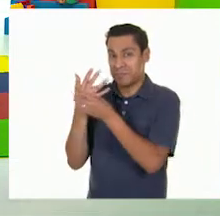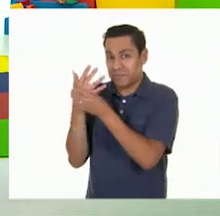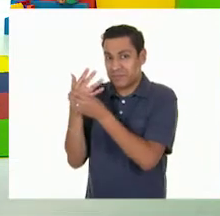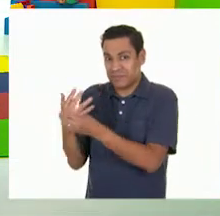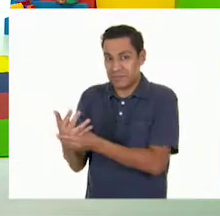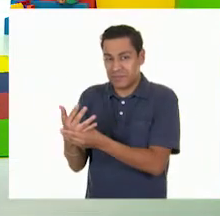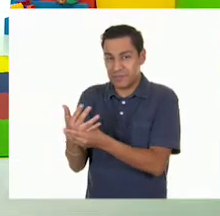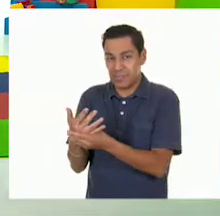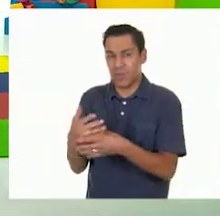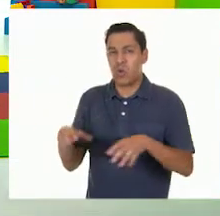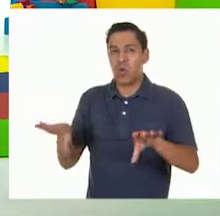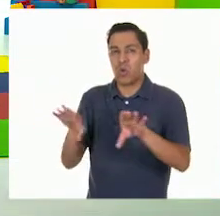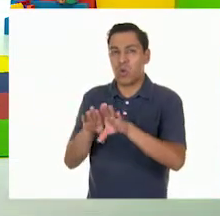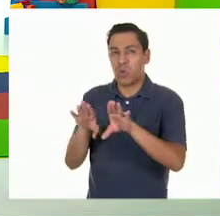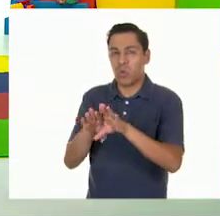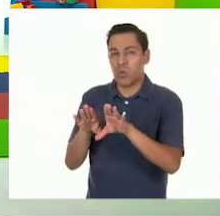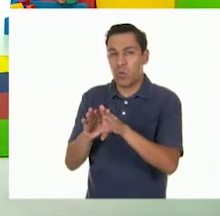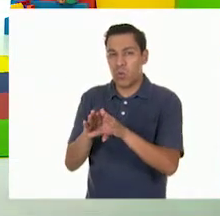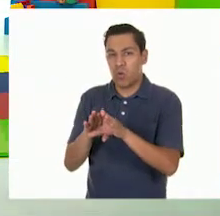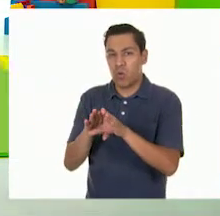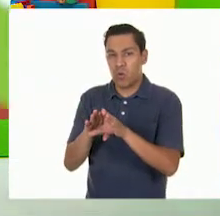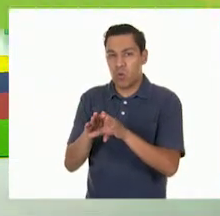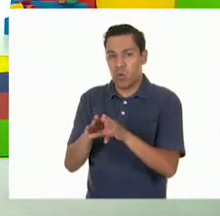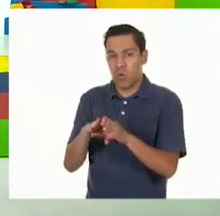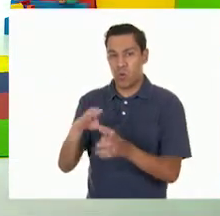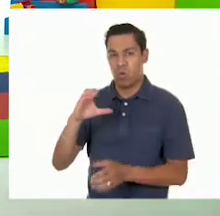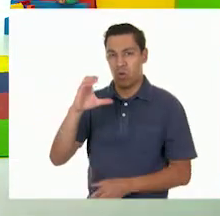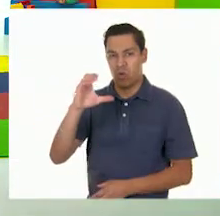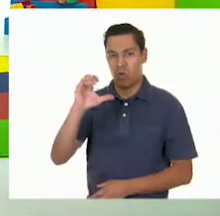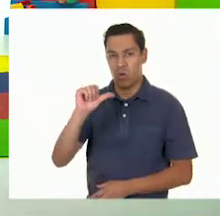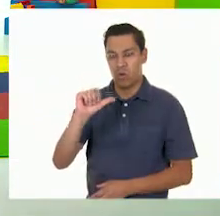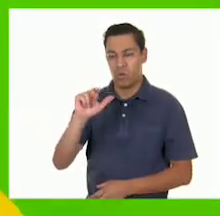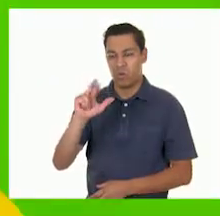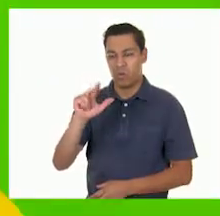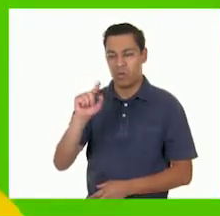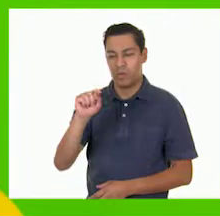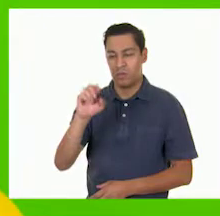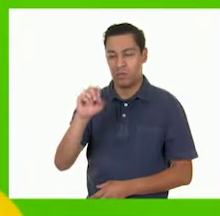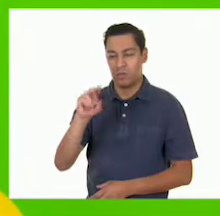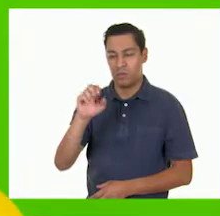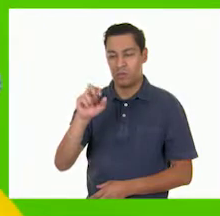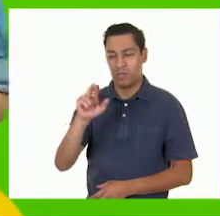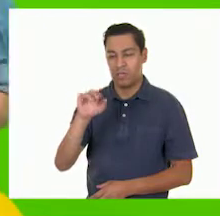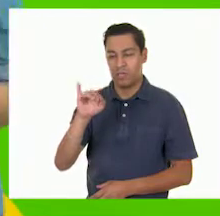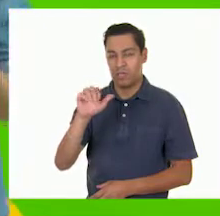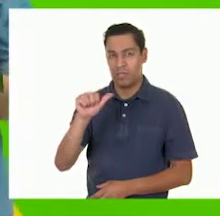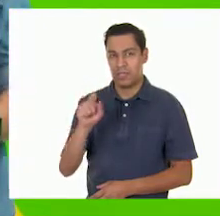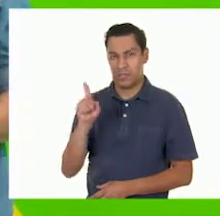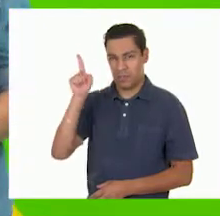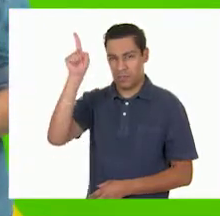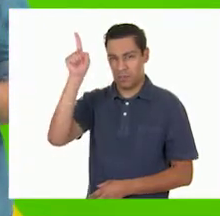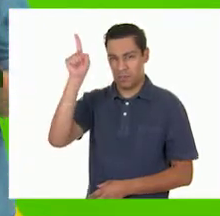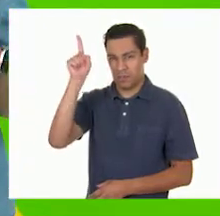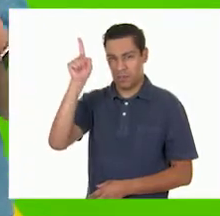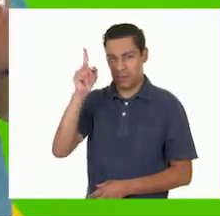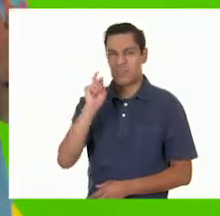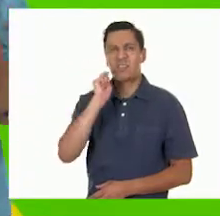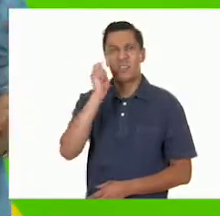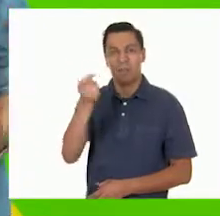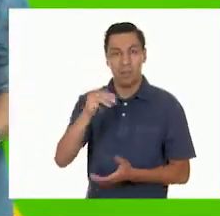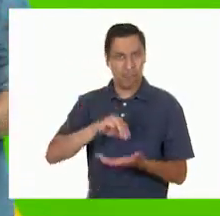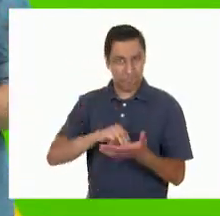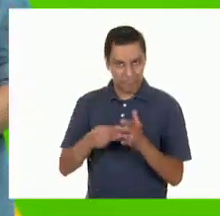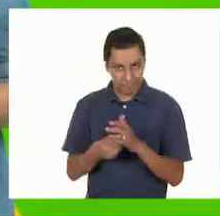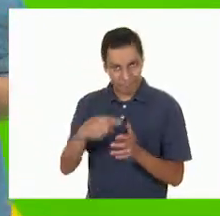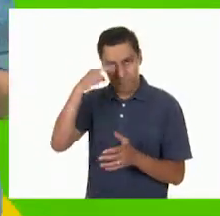que se elaboran a través de la técnica de cartonería verdad así es la cartonería es una técnica con la que se crean